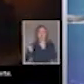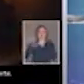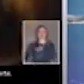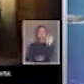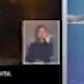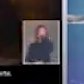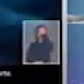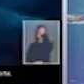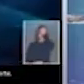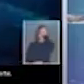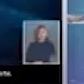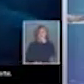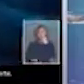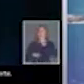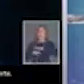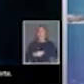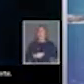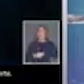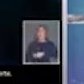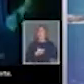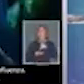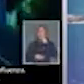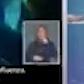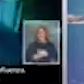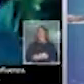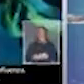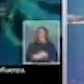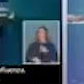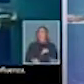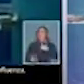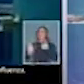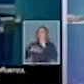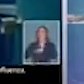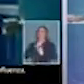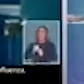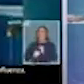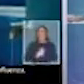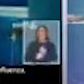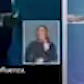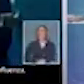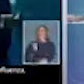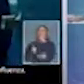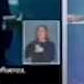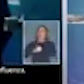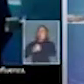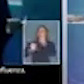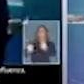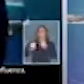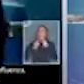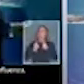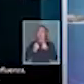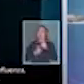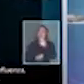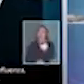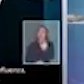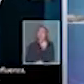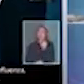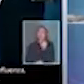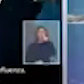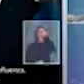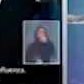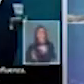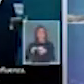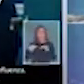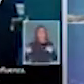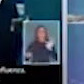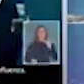donde hacemos el hincapié para que acudan a los centros de vacunación, ¿verdad? Aquí en Arica fundamentalmente tenemos la